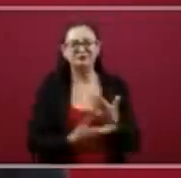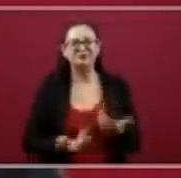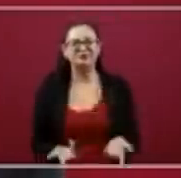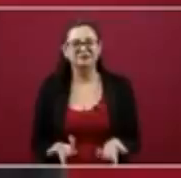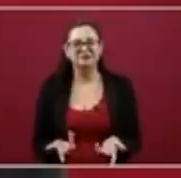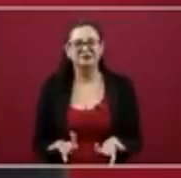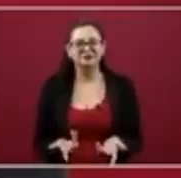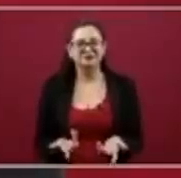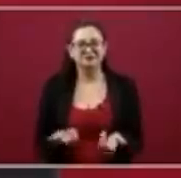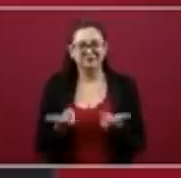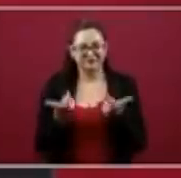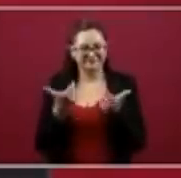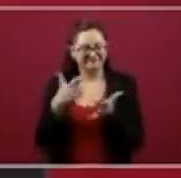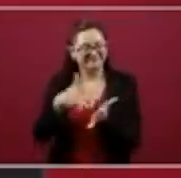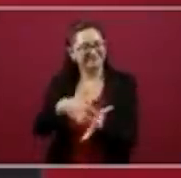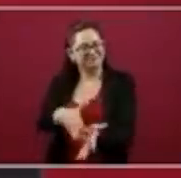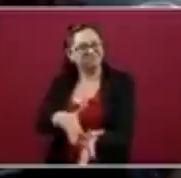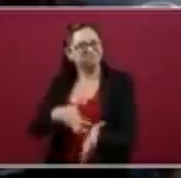¿cuánto nos ahorramos?